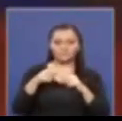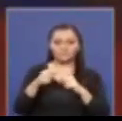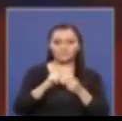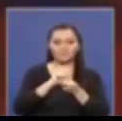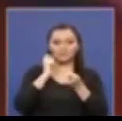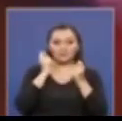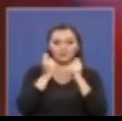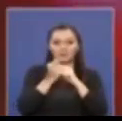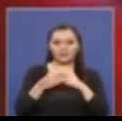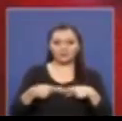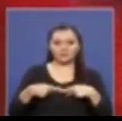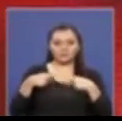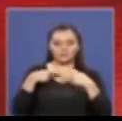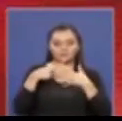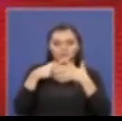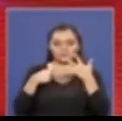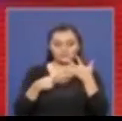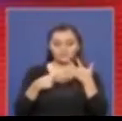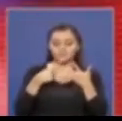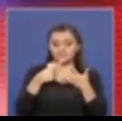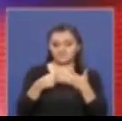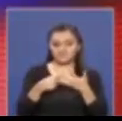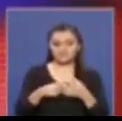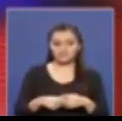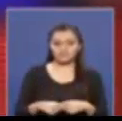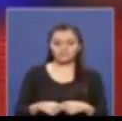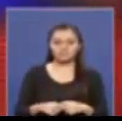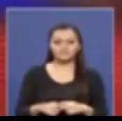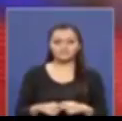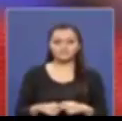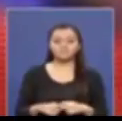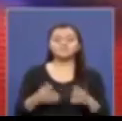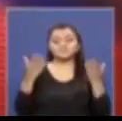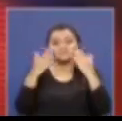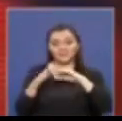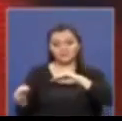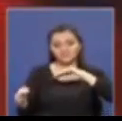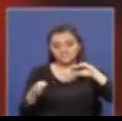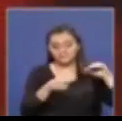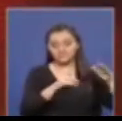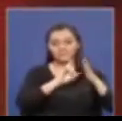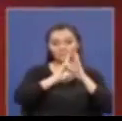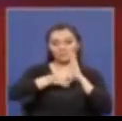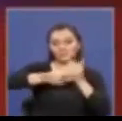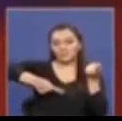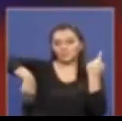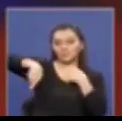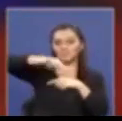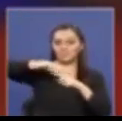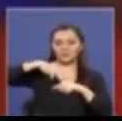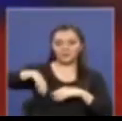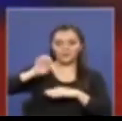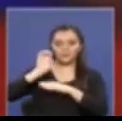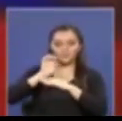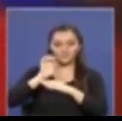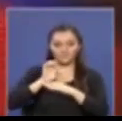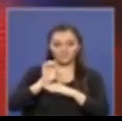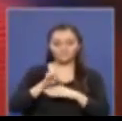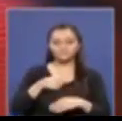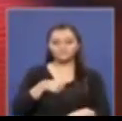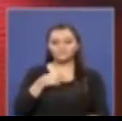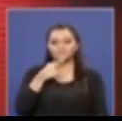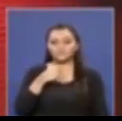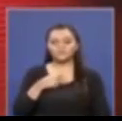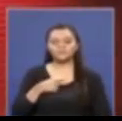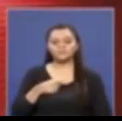cambio, celebrar a la vida, etcétera, como dice San Francisco de Asís. Luego, pues, de esto retornamos al país. Quiero decirles